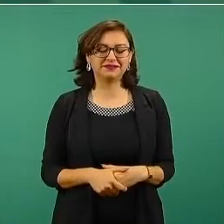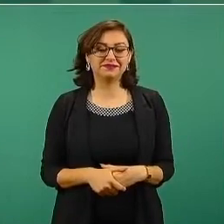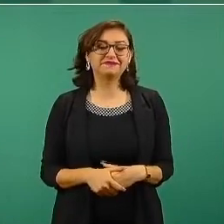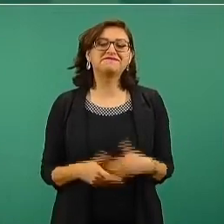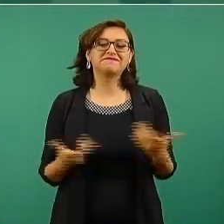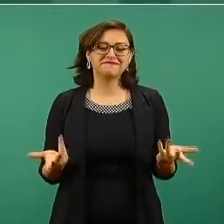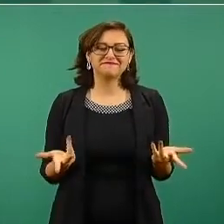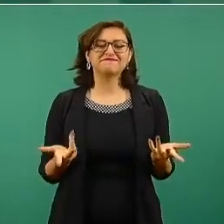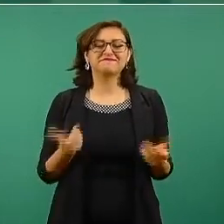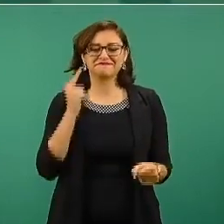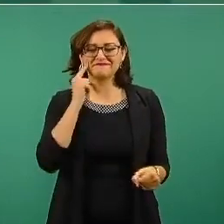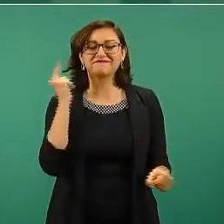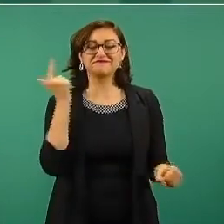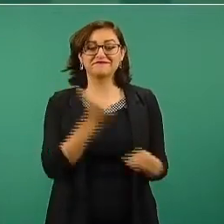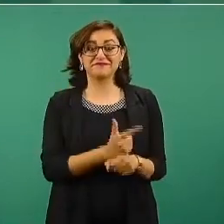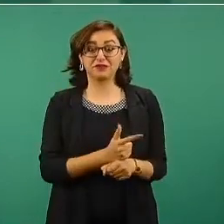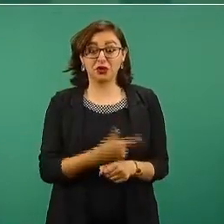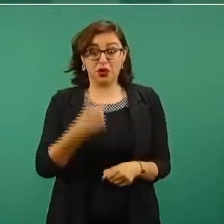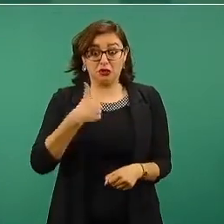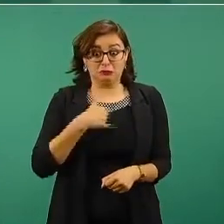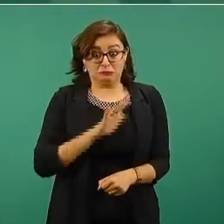Y ahí fue donde,